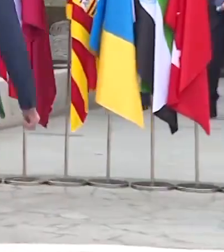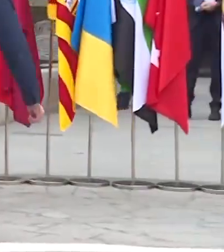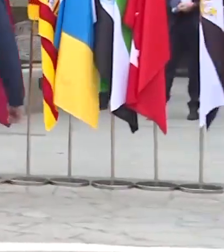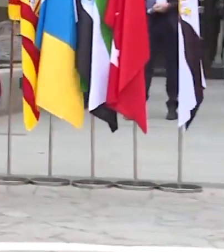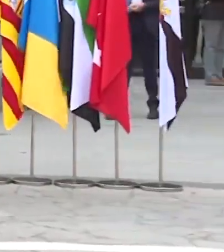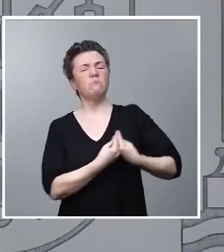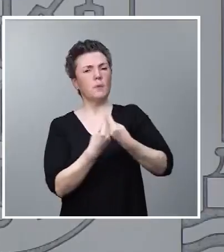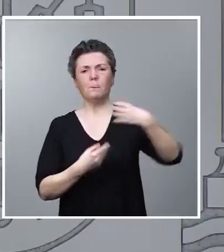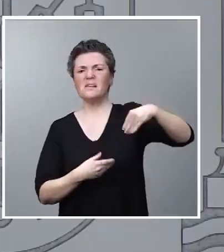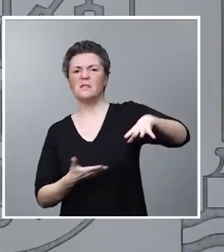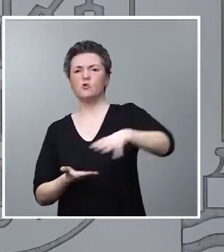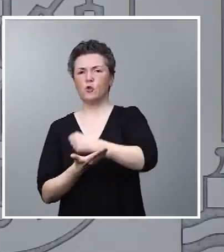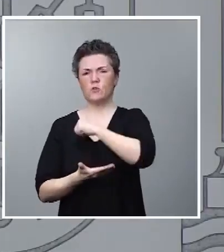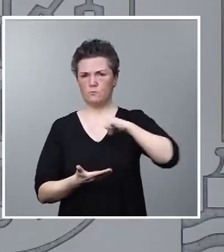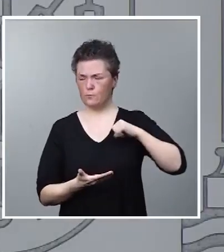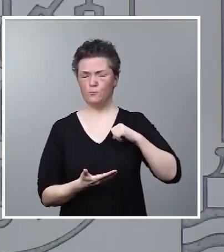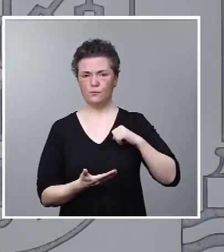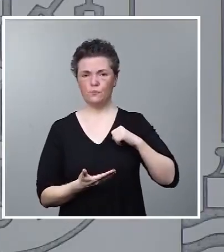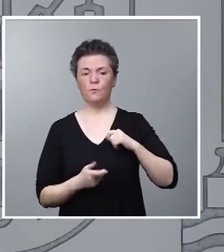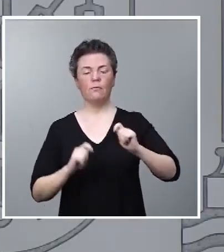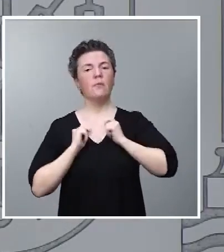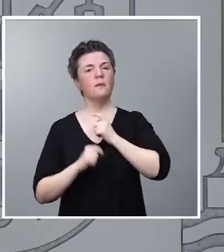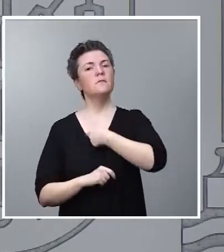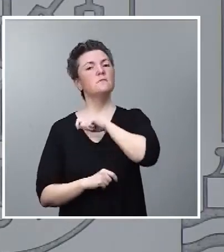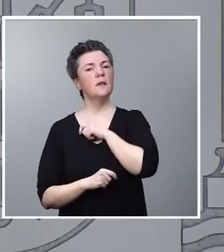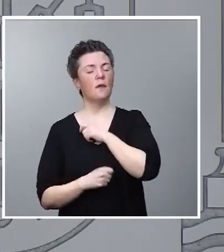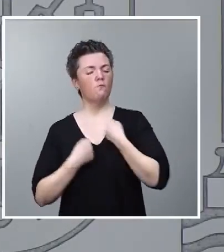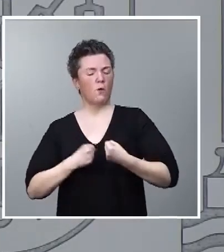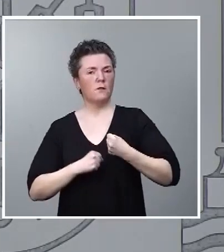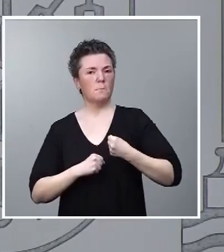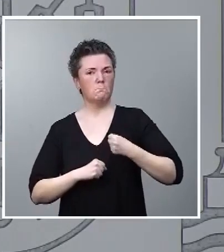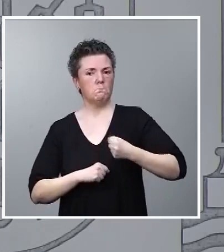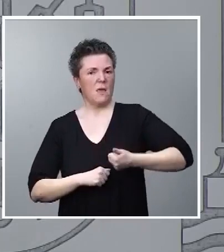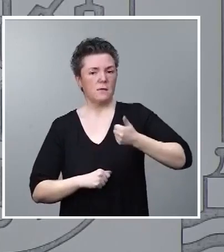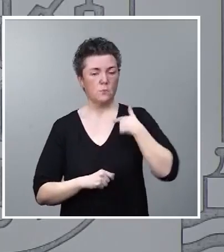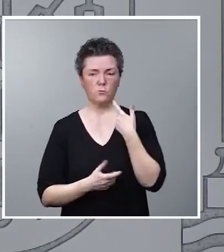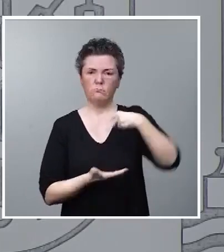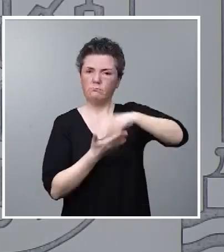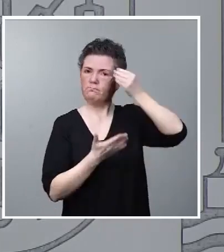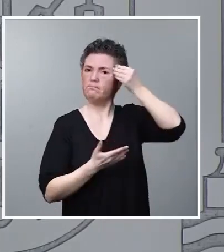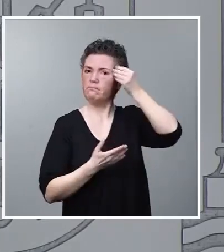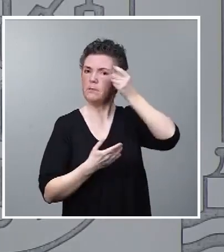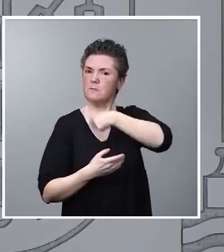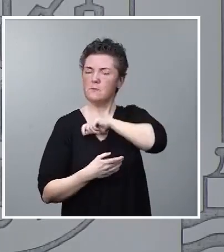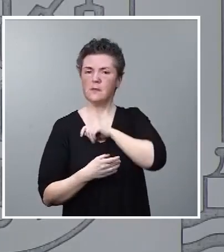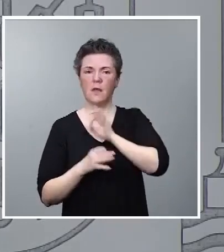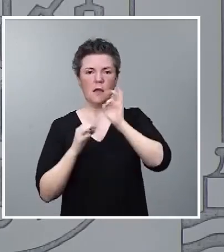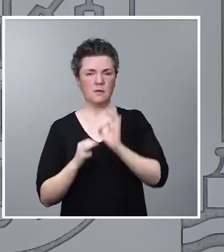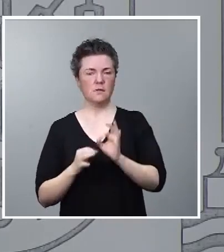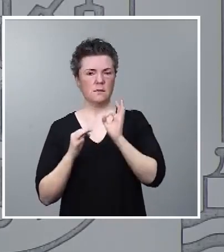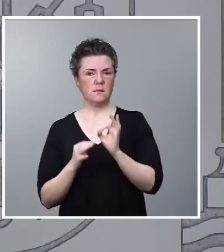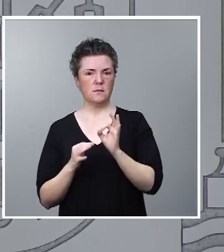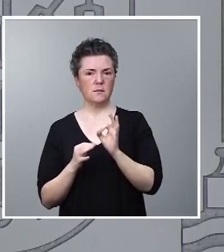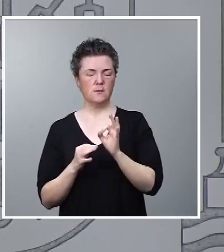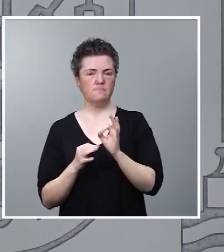presidentes autonómicos hacen que España sea más fuerte ante esta posición que cada vez se toma más en consideración